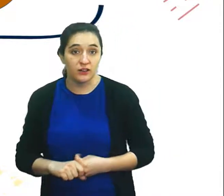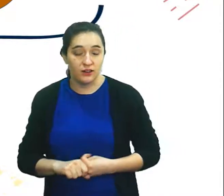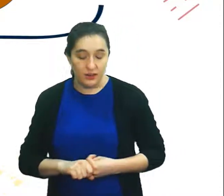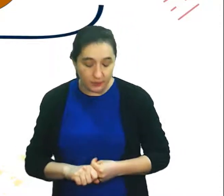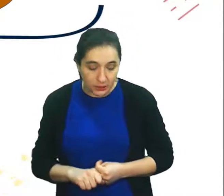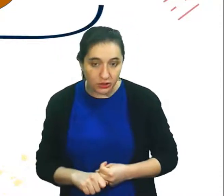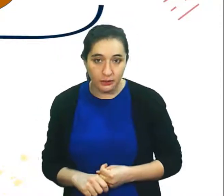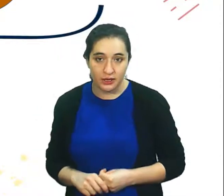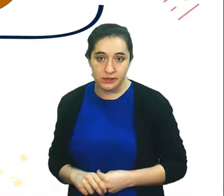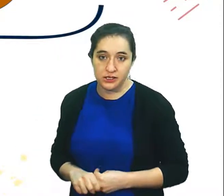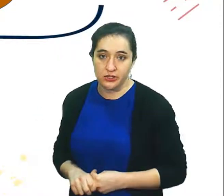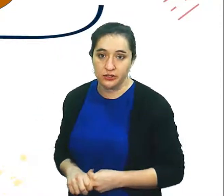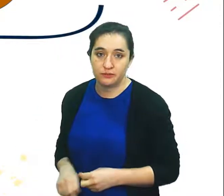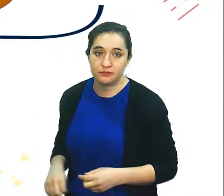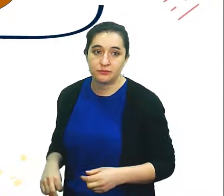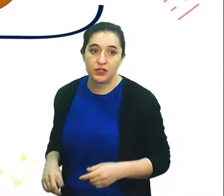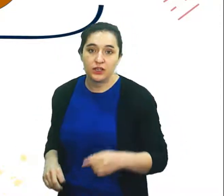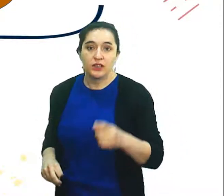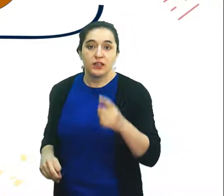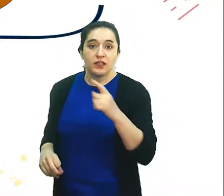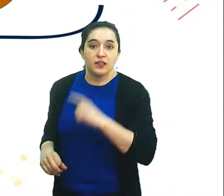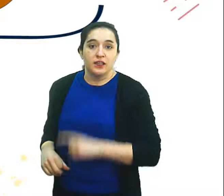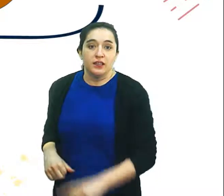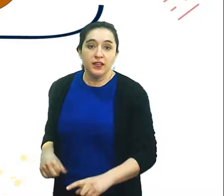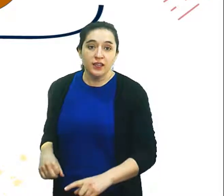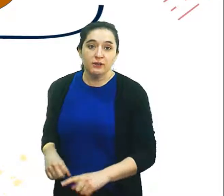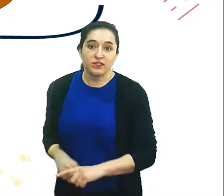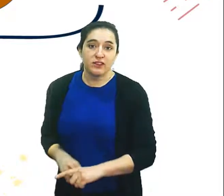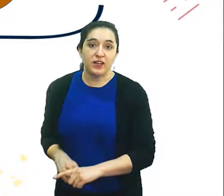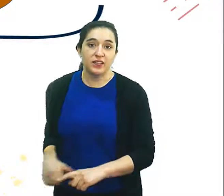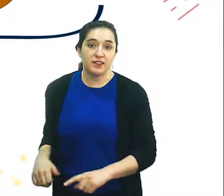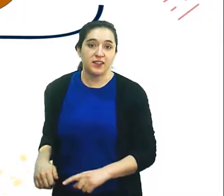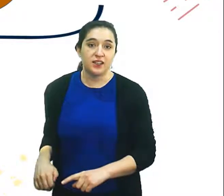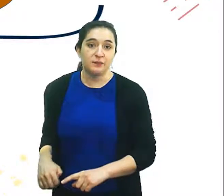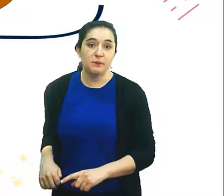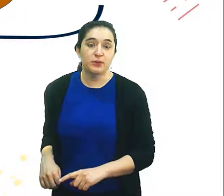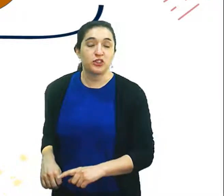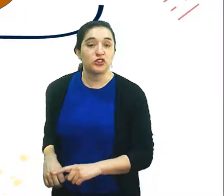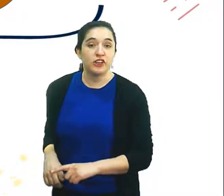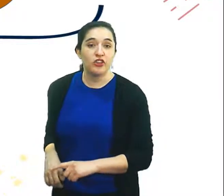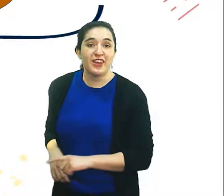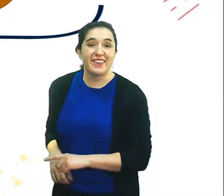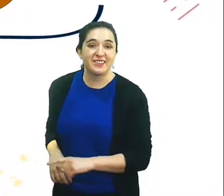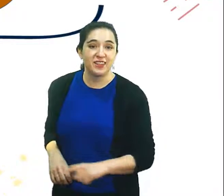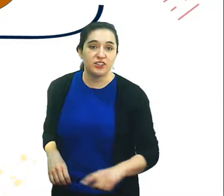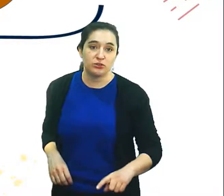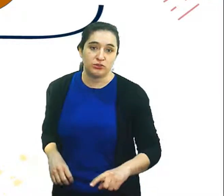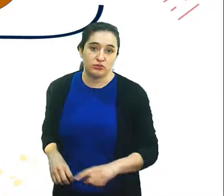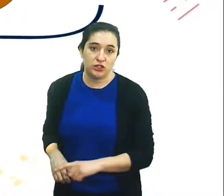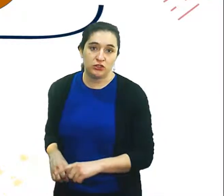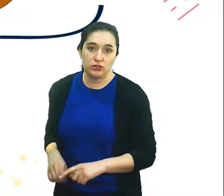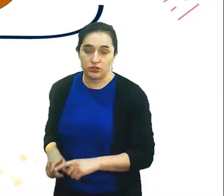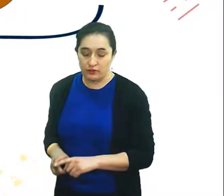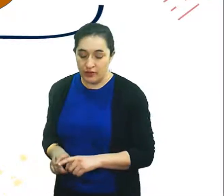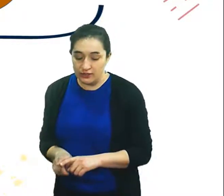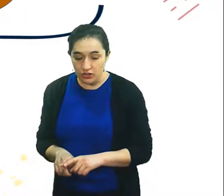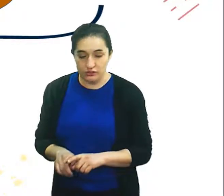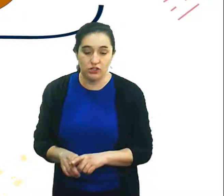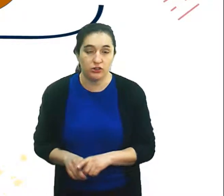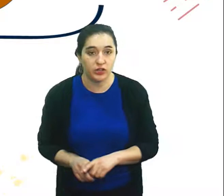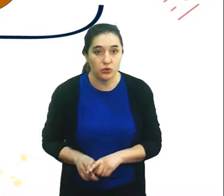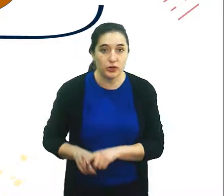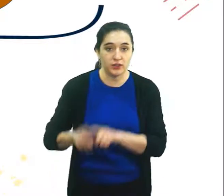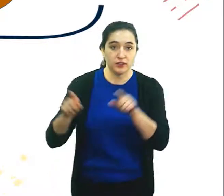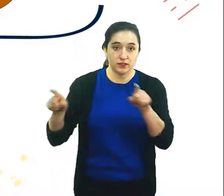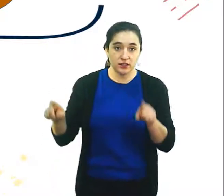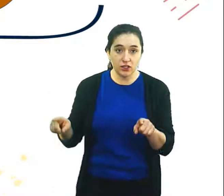a ver el periodo parlamentario. Y se va a caracterizar también por ser gobiernos de decenios. Entonces, van a ser